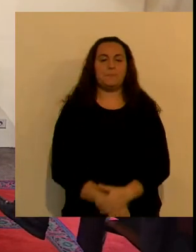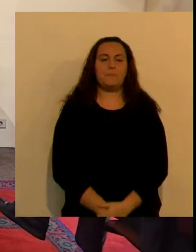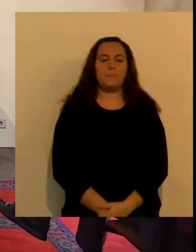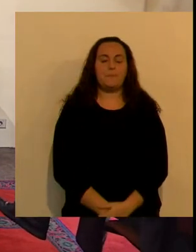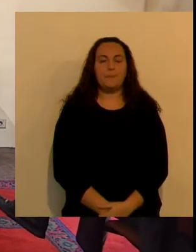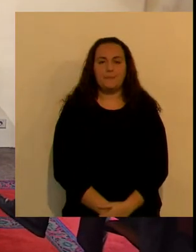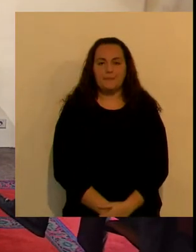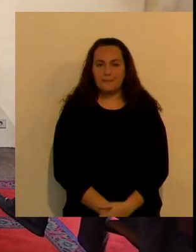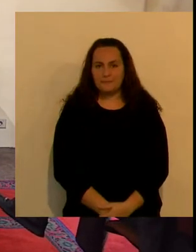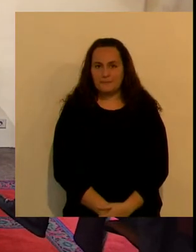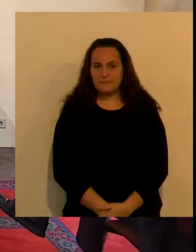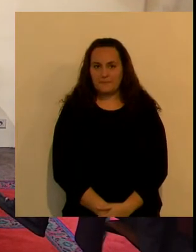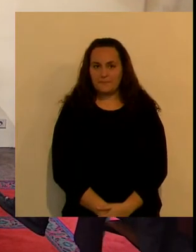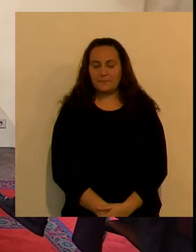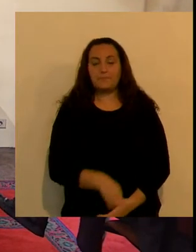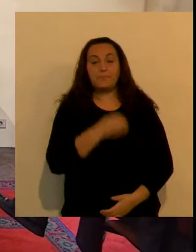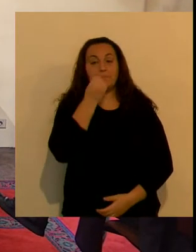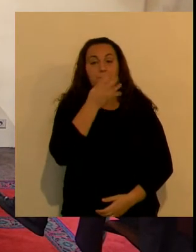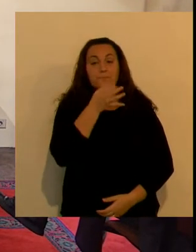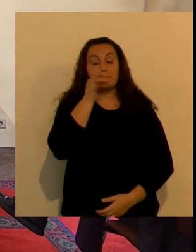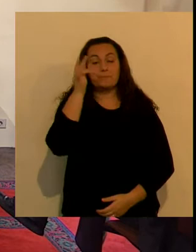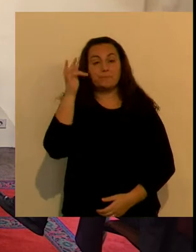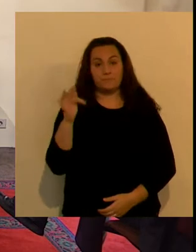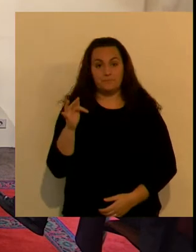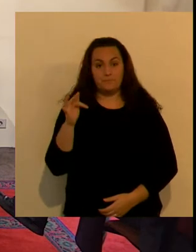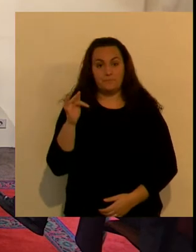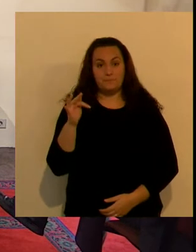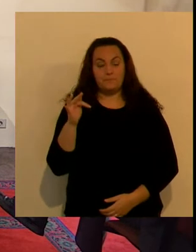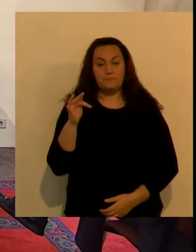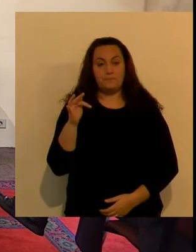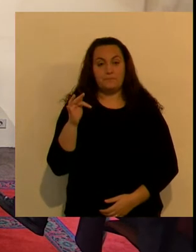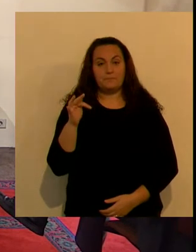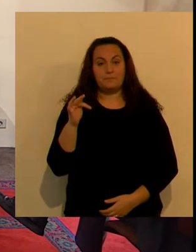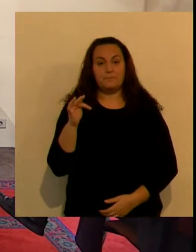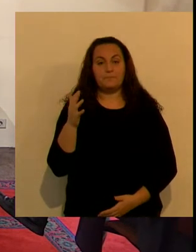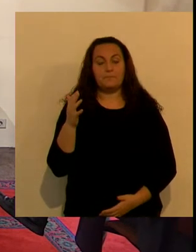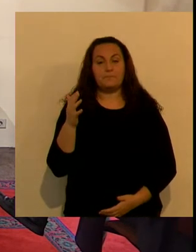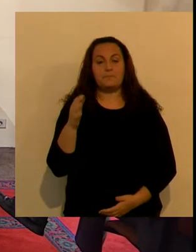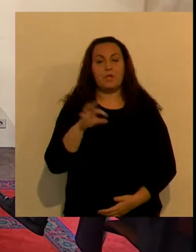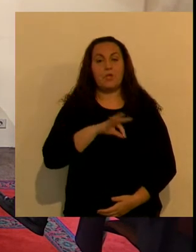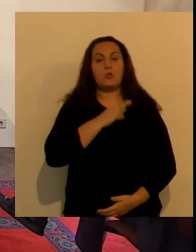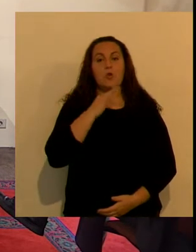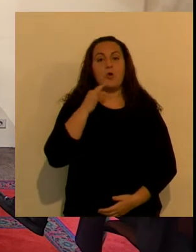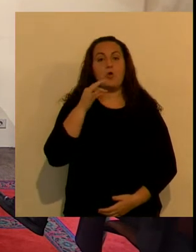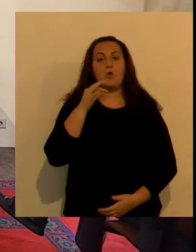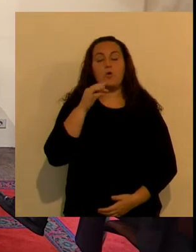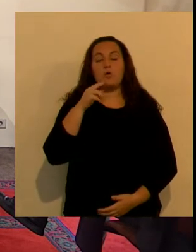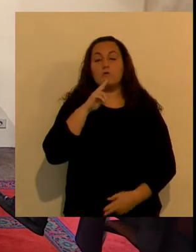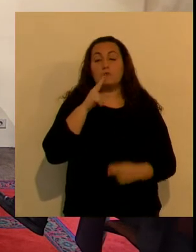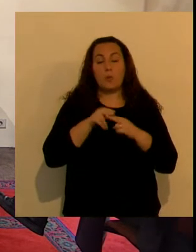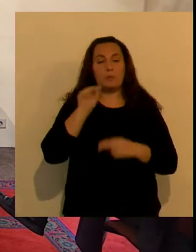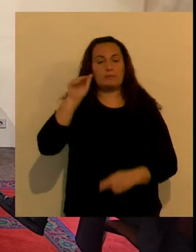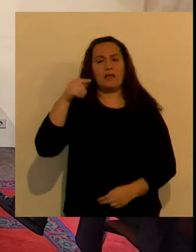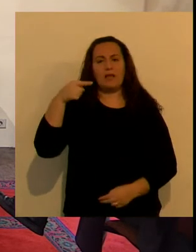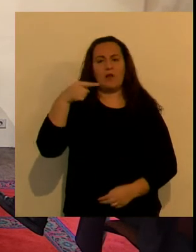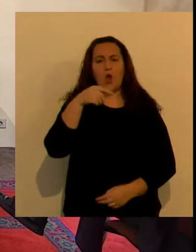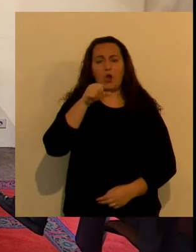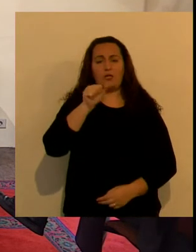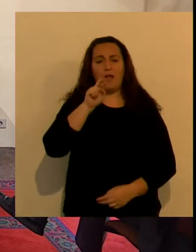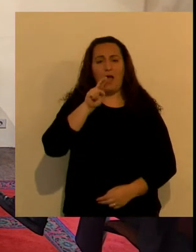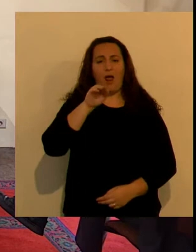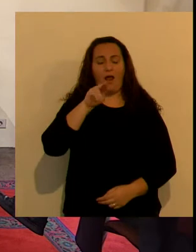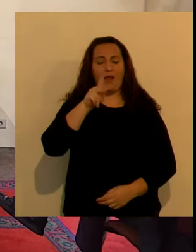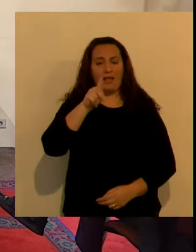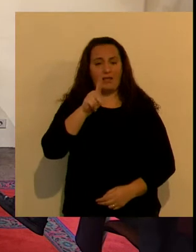Sí. A continuación, tiene la palabra don Garik Israelian, doctor